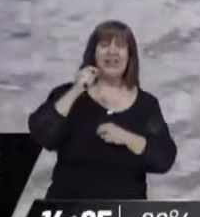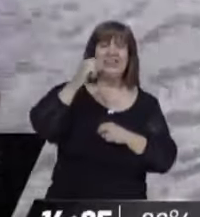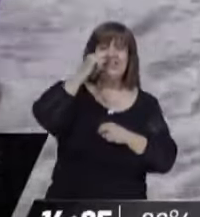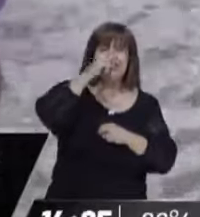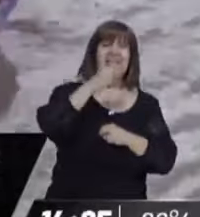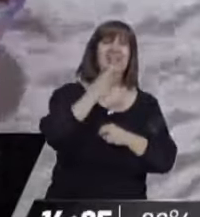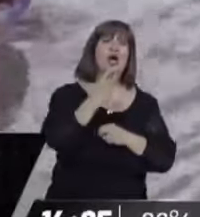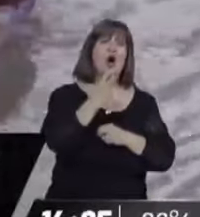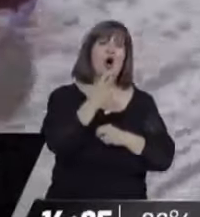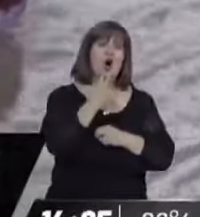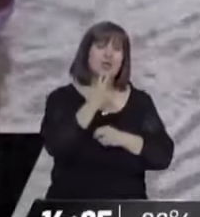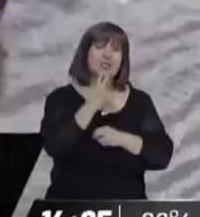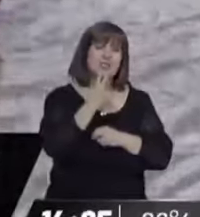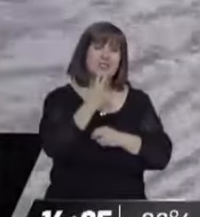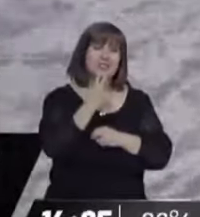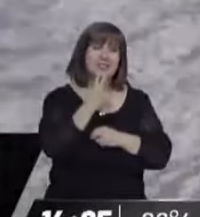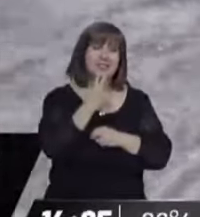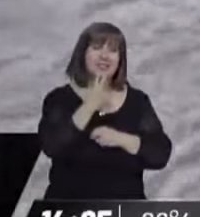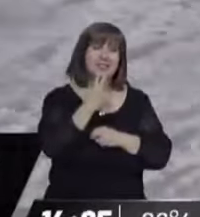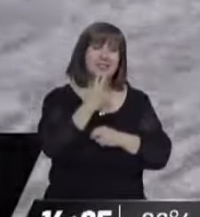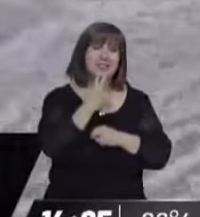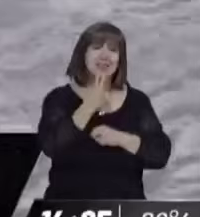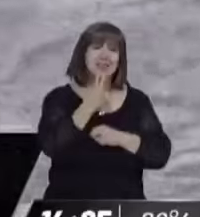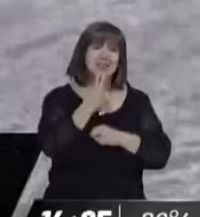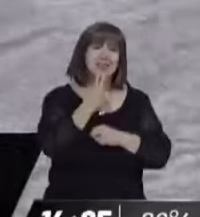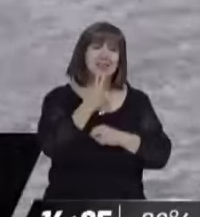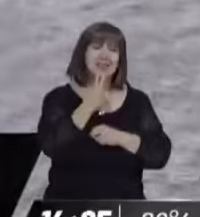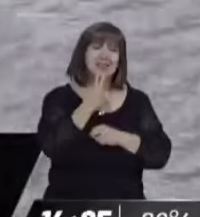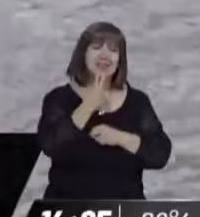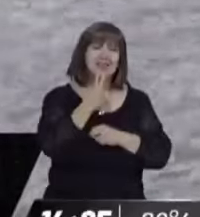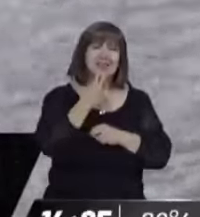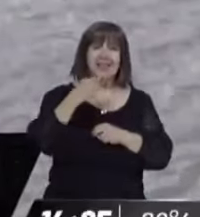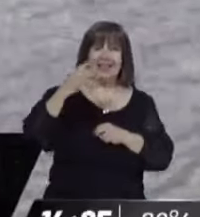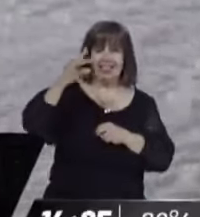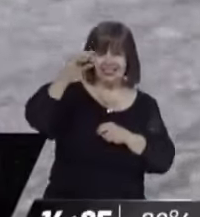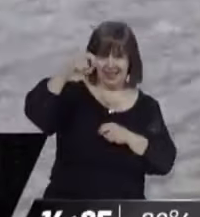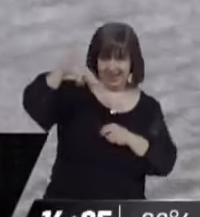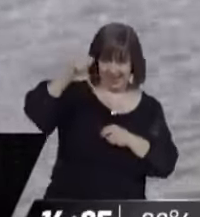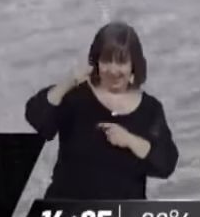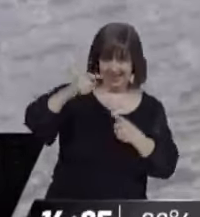11 años. Y la otra me habla. Ah, bien, es Dana,